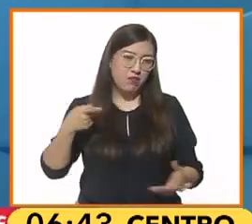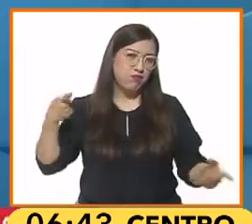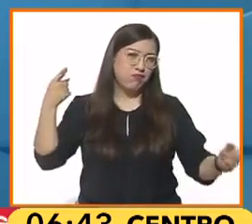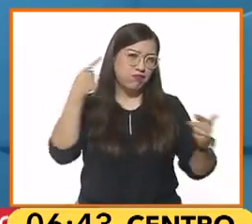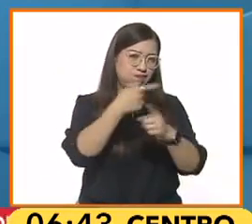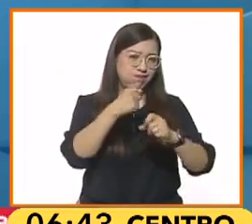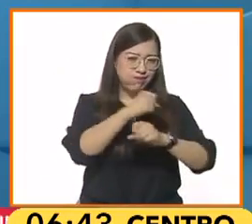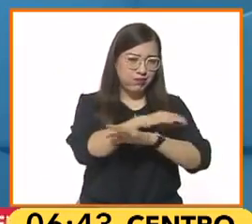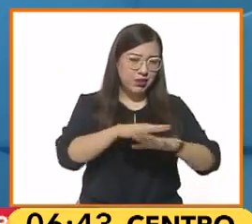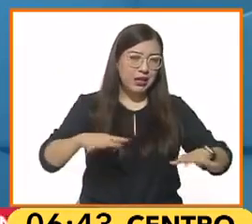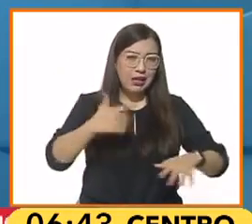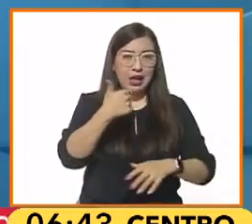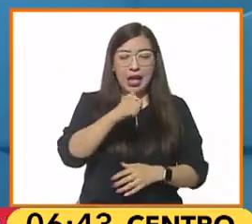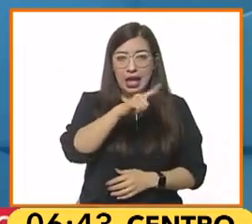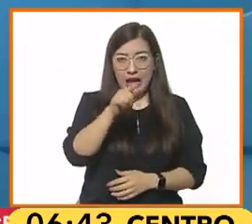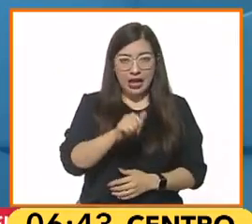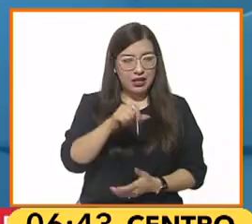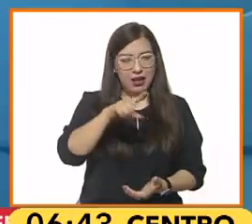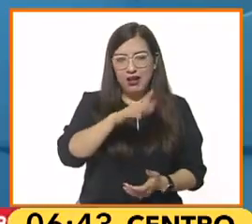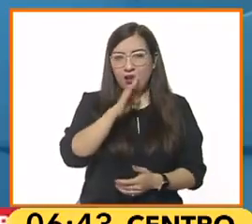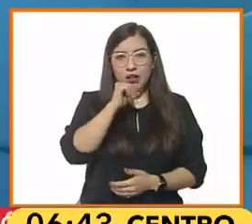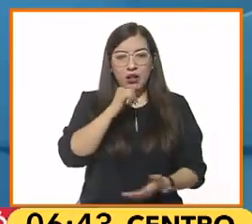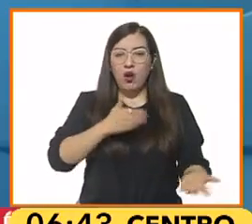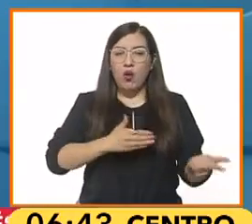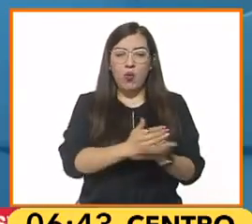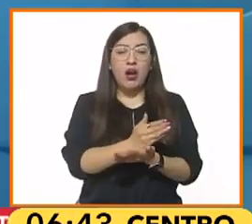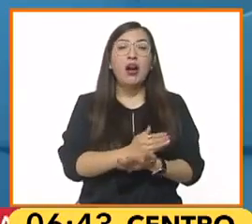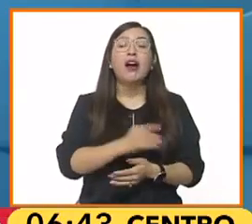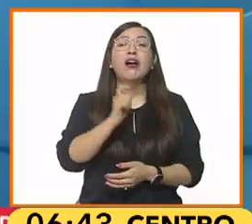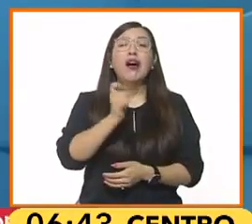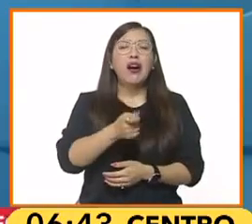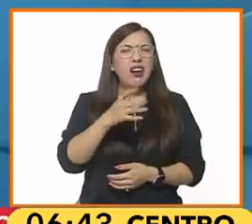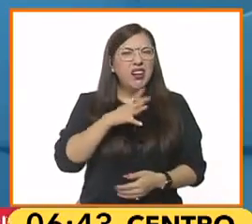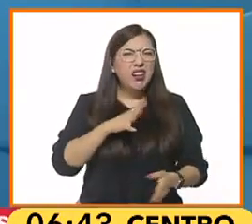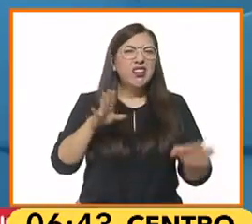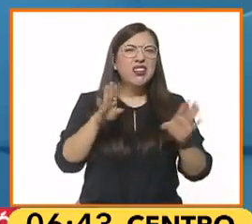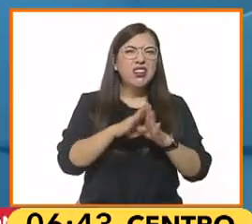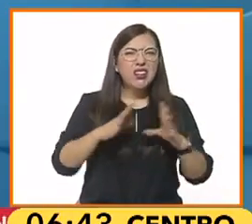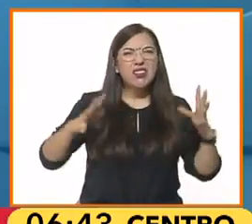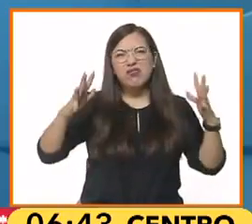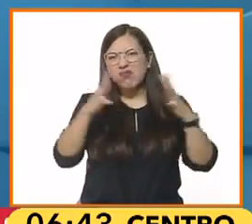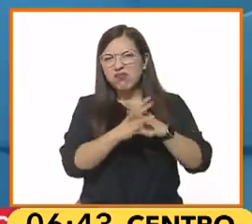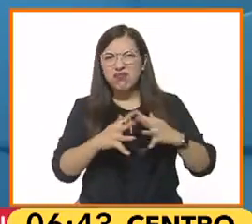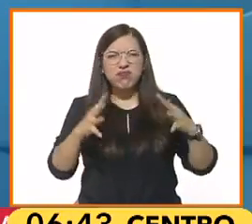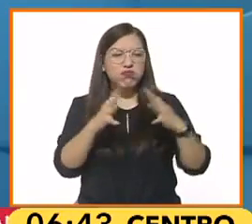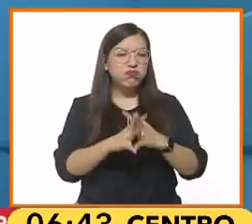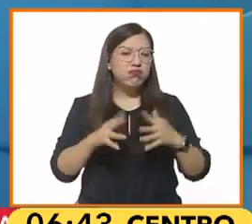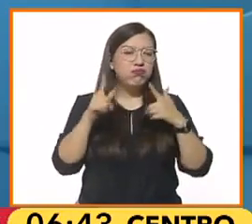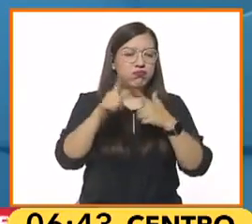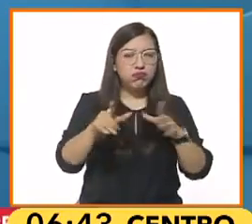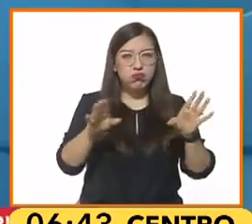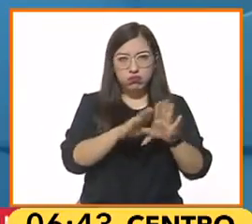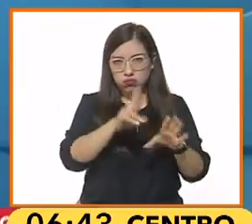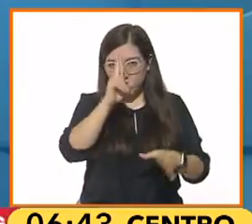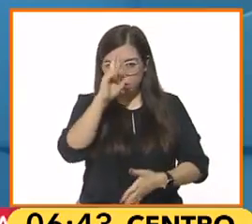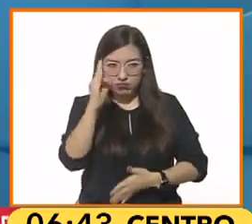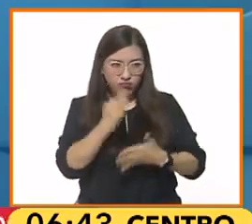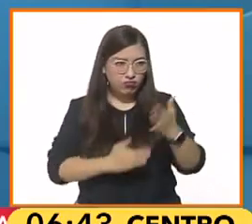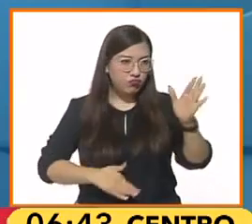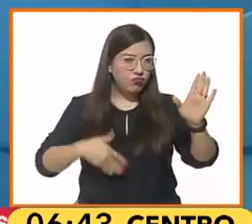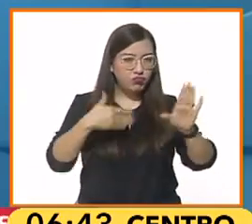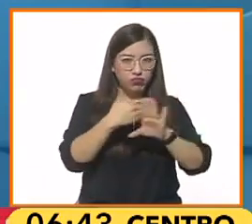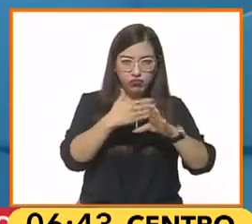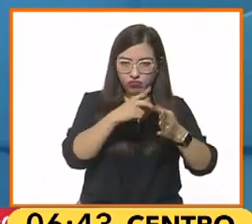de redadas, de intercepción de comunicaciones, de violaciones a los derechos humanos, de demoliciones,